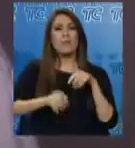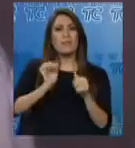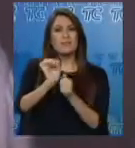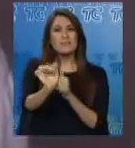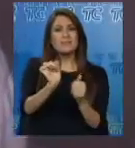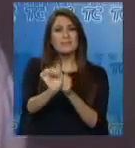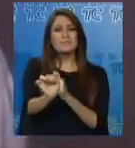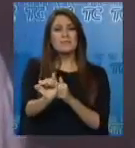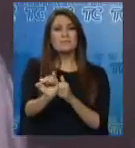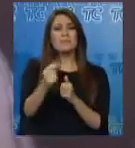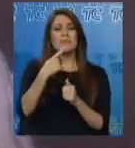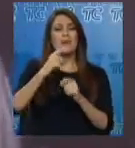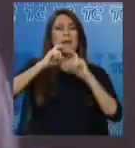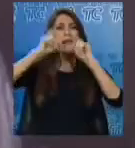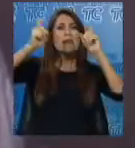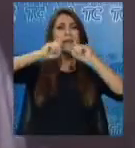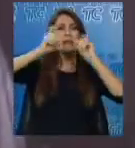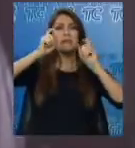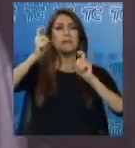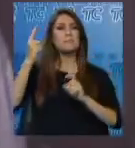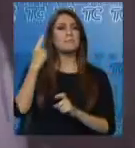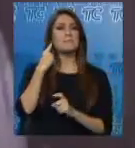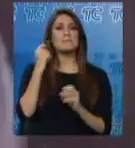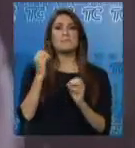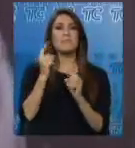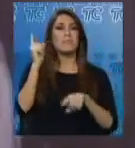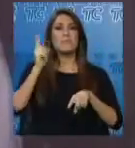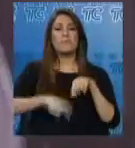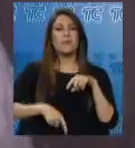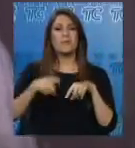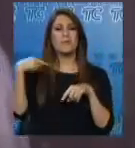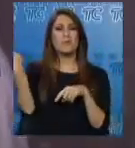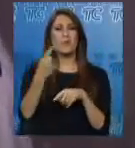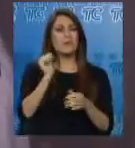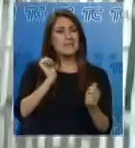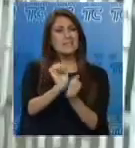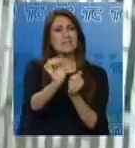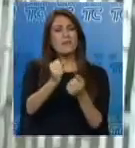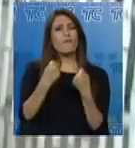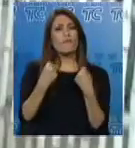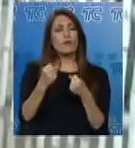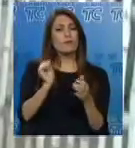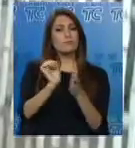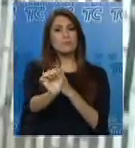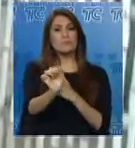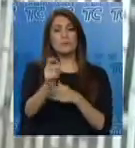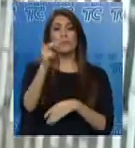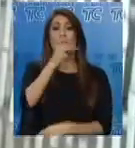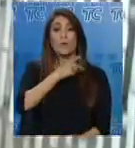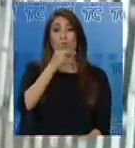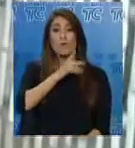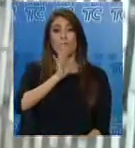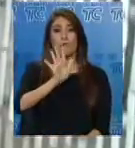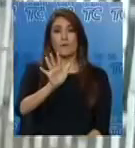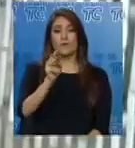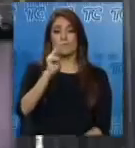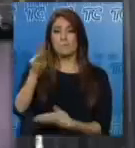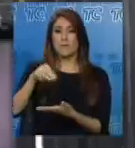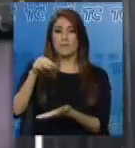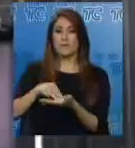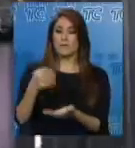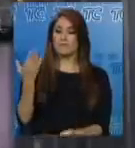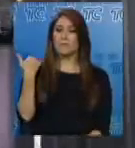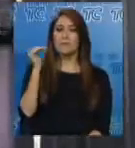no pedían auxilio y nadie lo podía socorrer porque no podían ni abrir la puerta. En Puerto Viejo, Manabí, la noche del